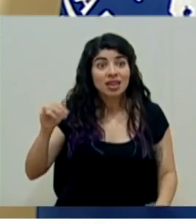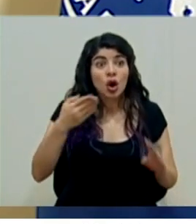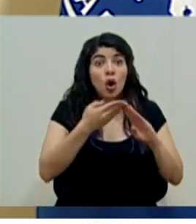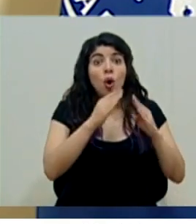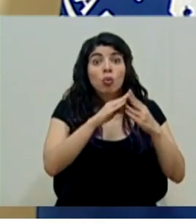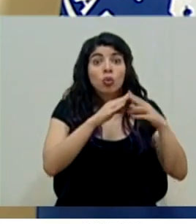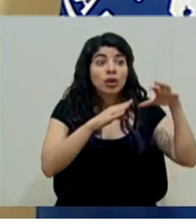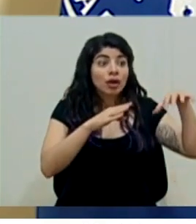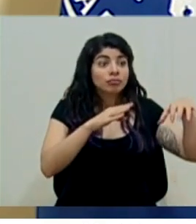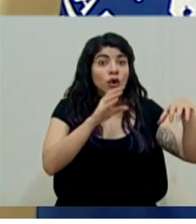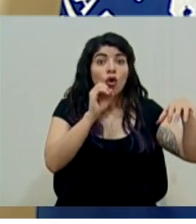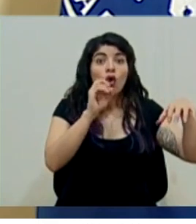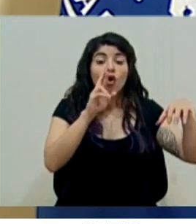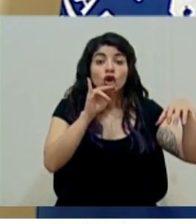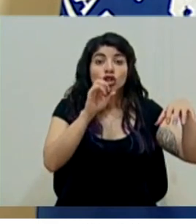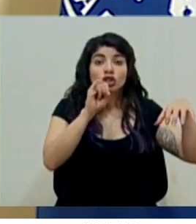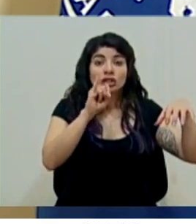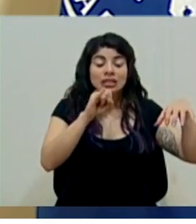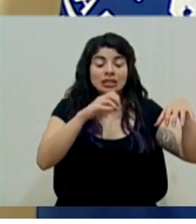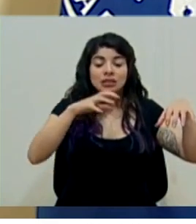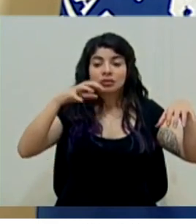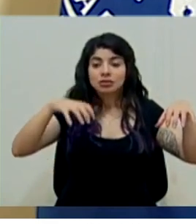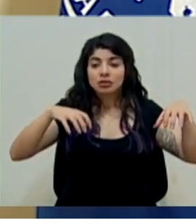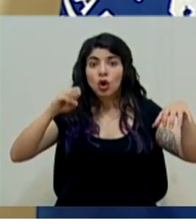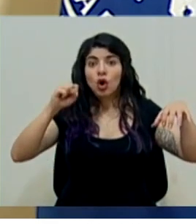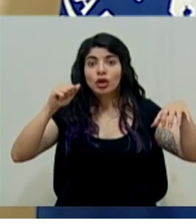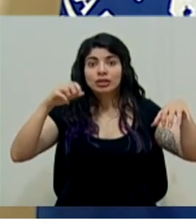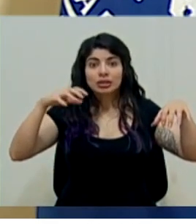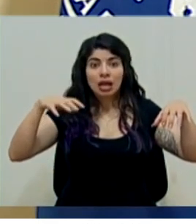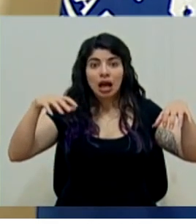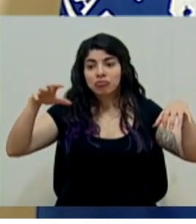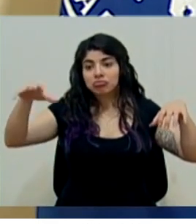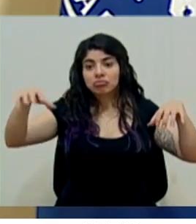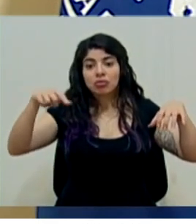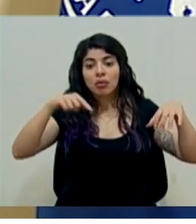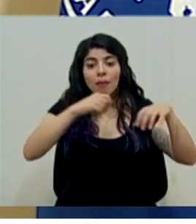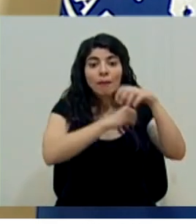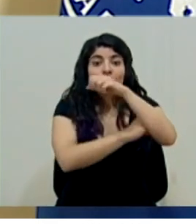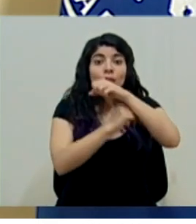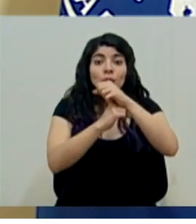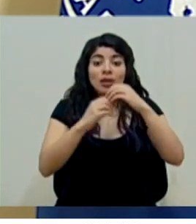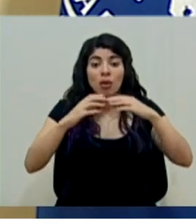comunidades como la de Orosi, como la de Huenosa, completamente desconectadas.